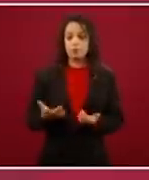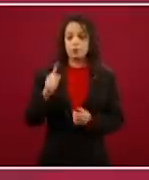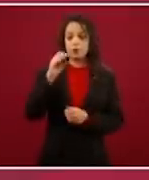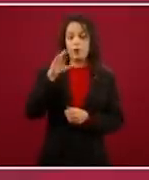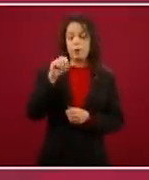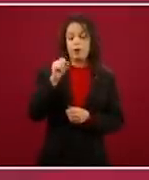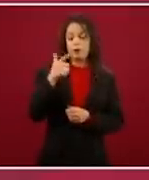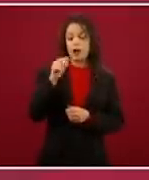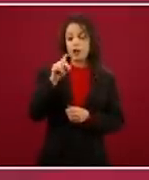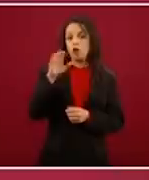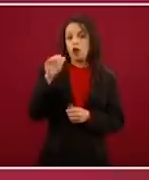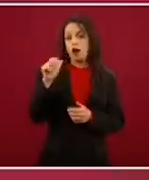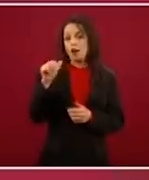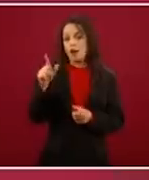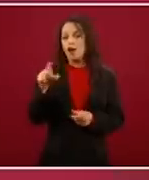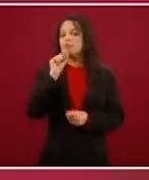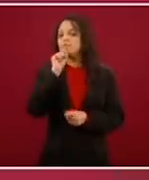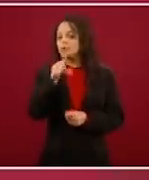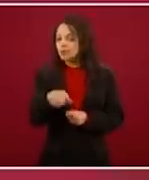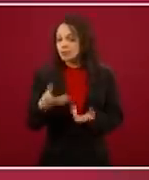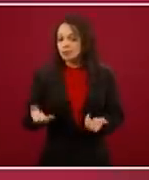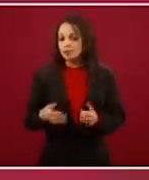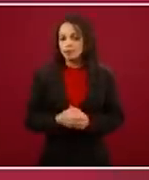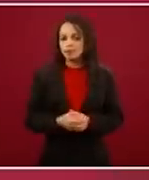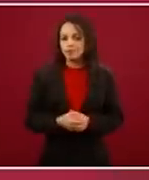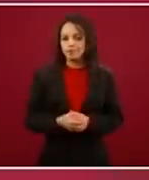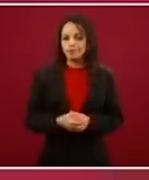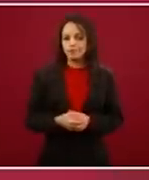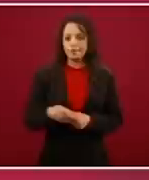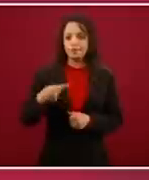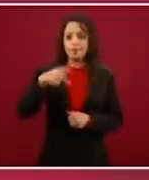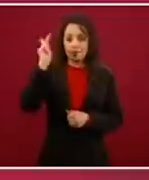Canaval. O sea, pero a ver, en los tiempos